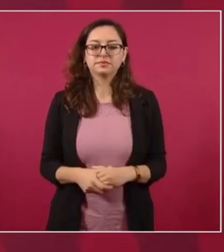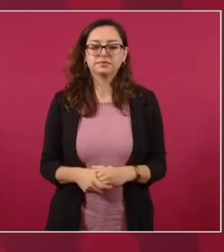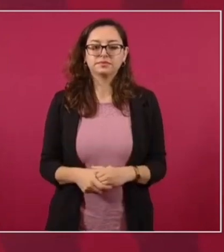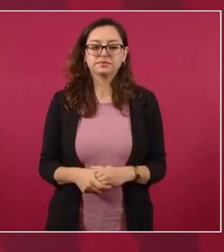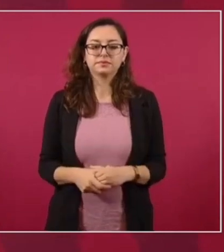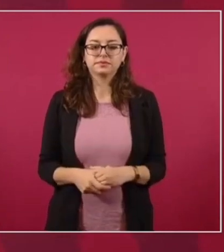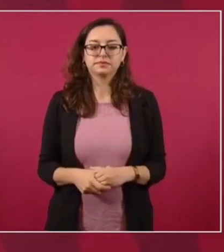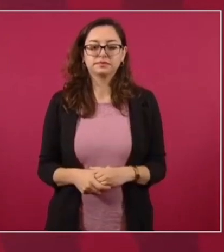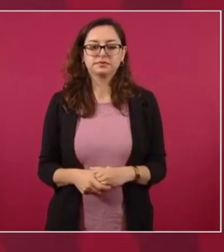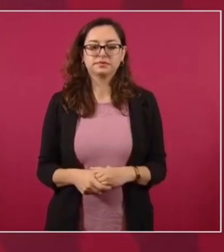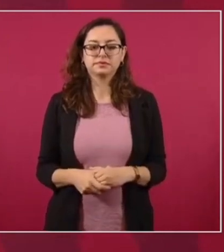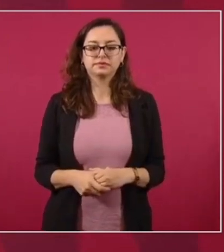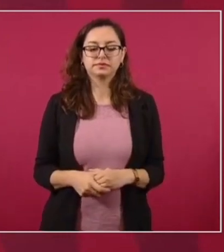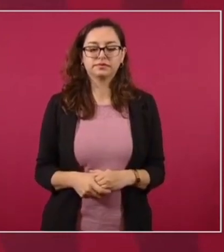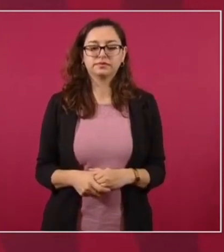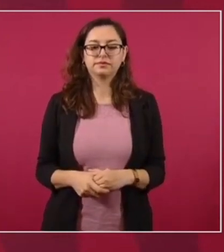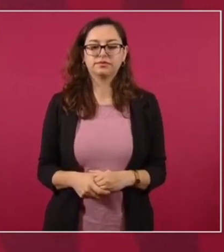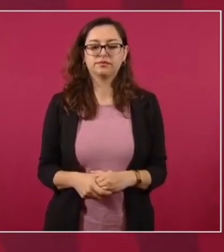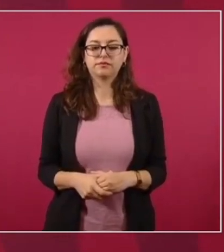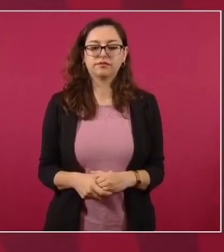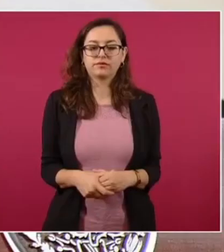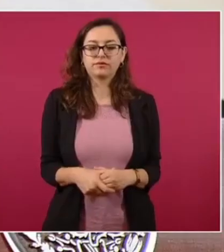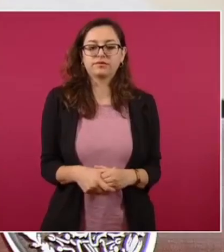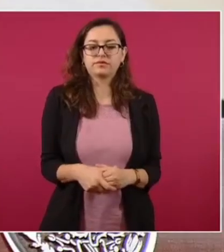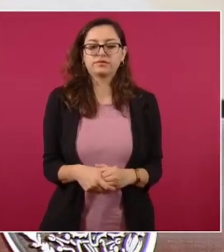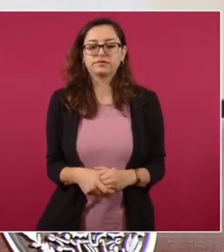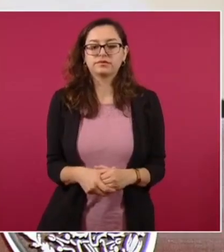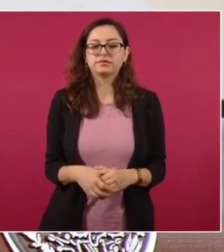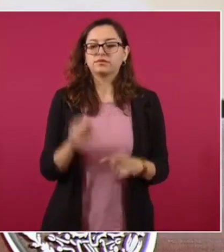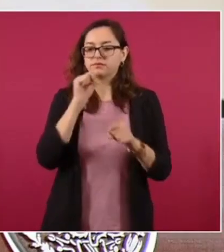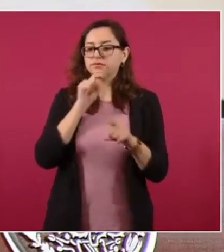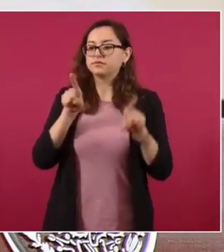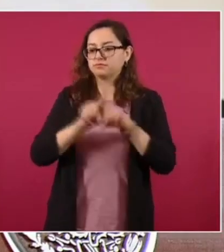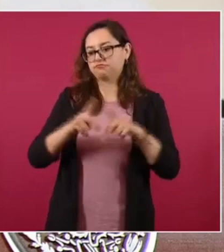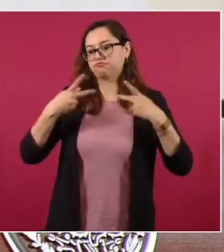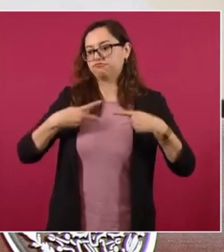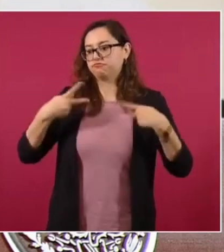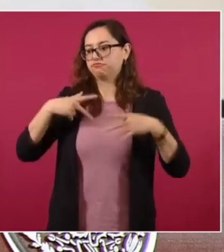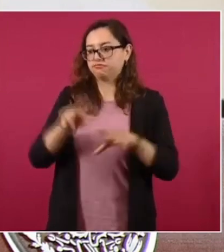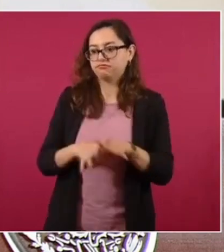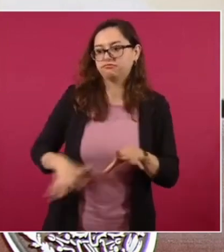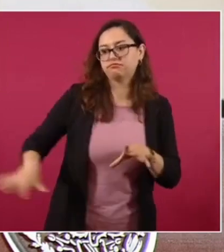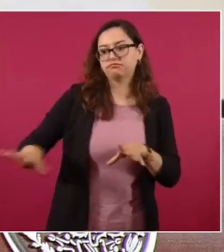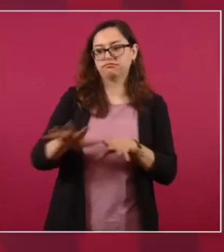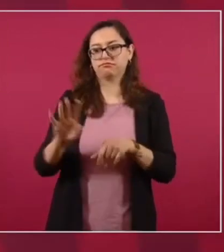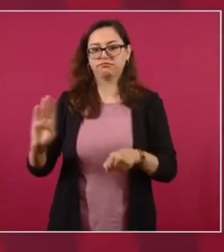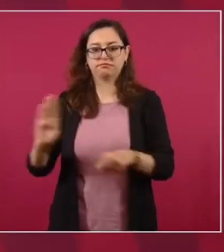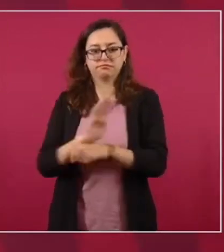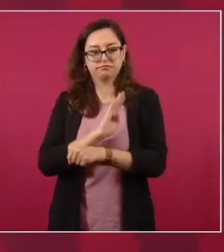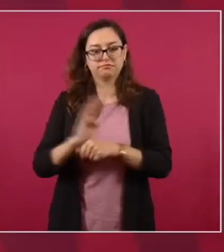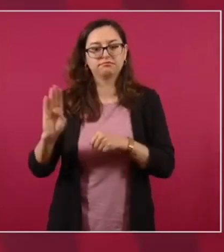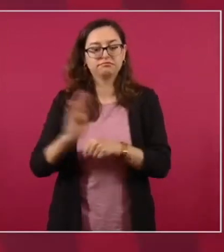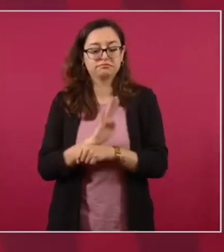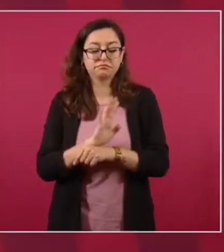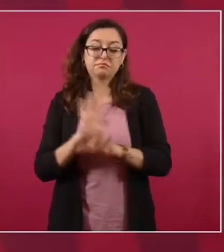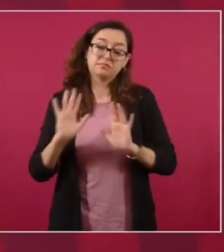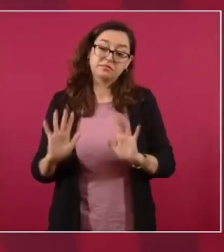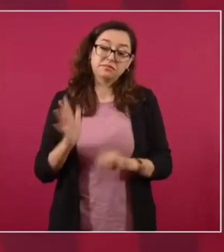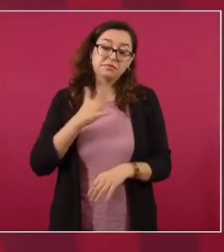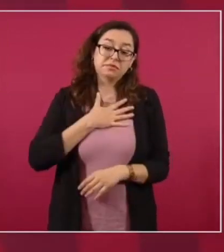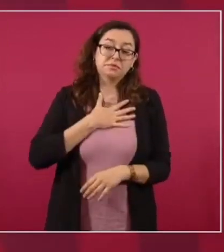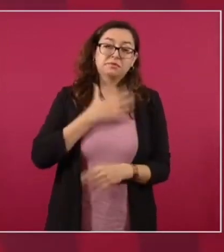y sobre todo pues es un beneficio para los pueblos. Entonces no descarto